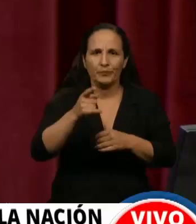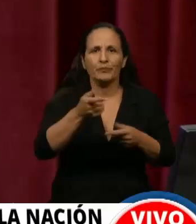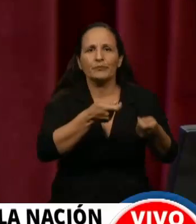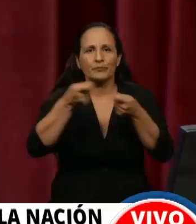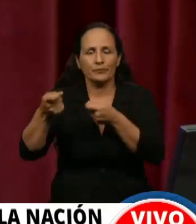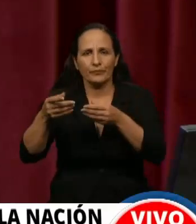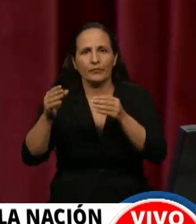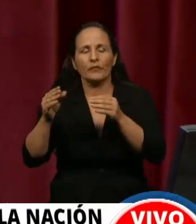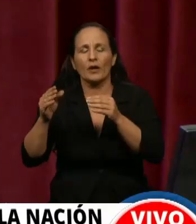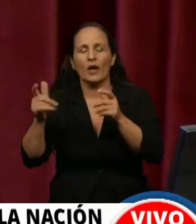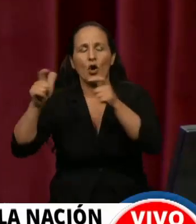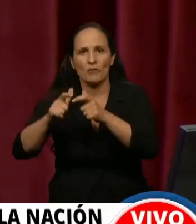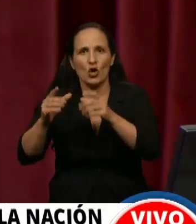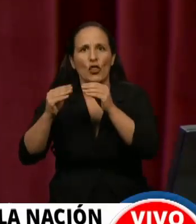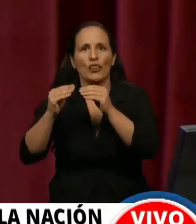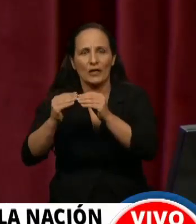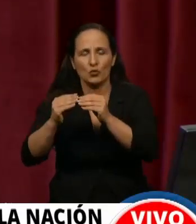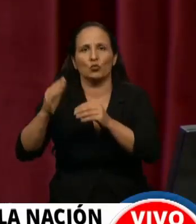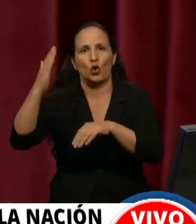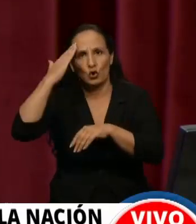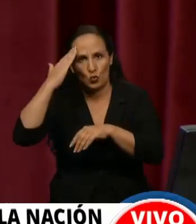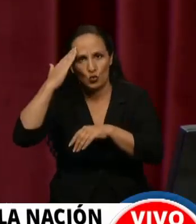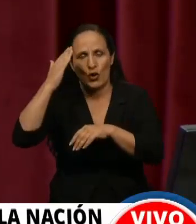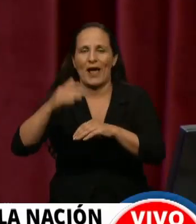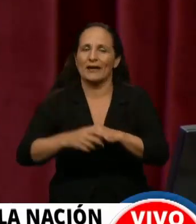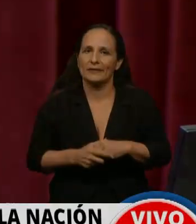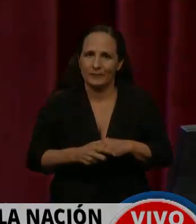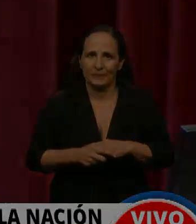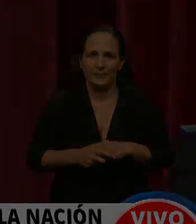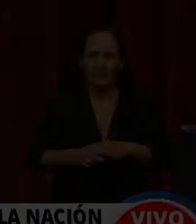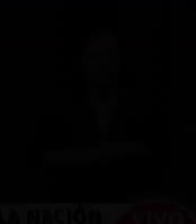consideración en la Comisión de Asuntos Constitucionales, se girará a la Comisión de Asuntos Constitucionales.